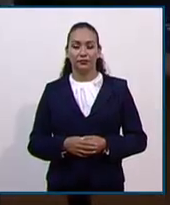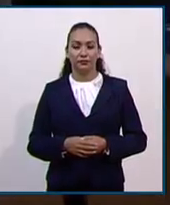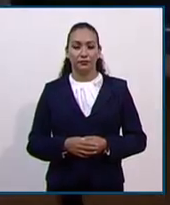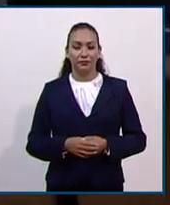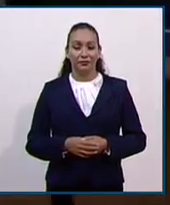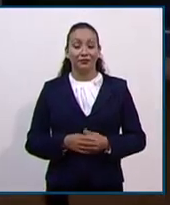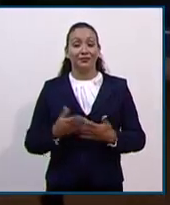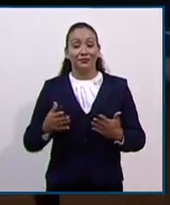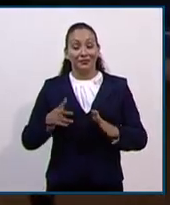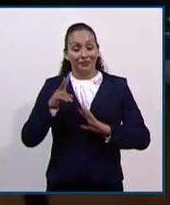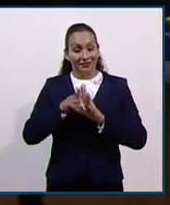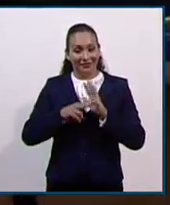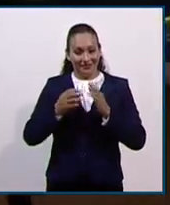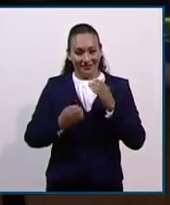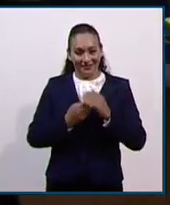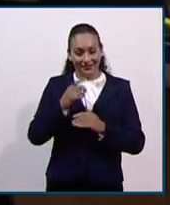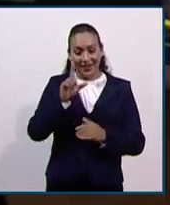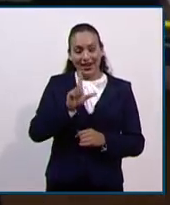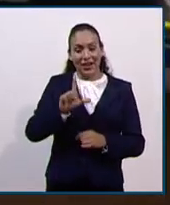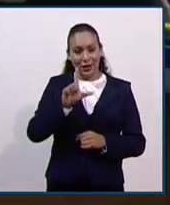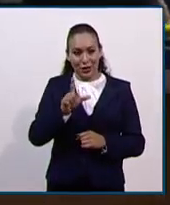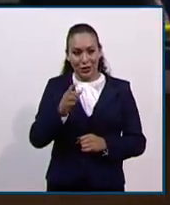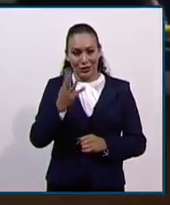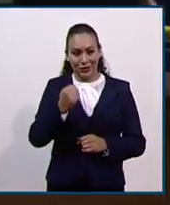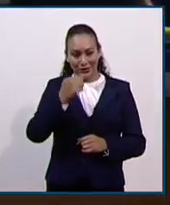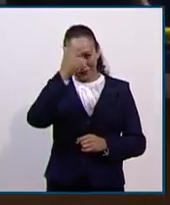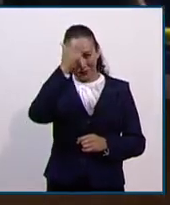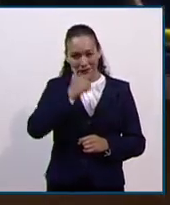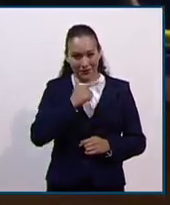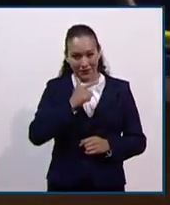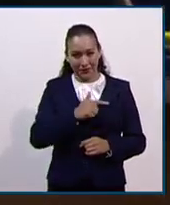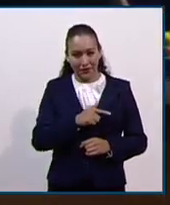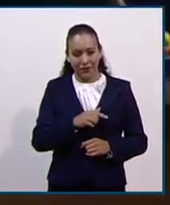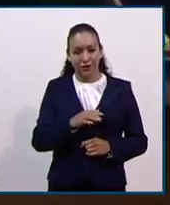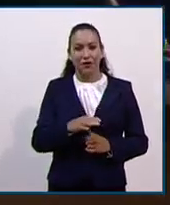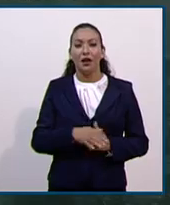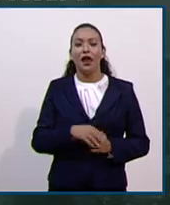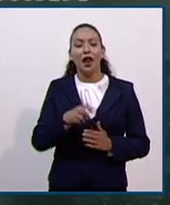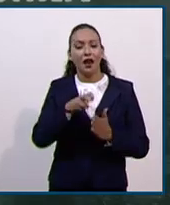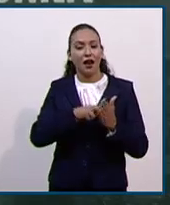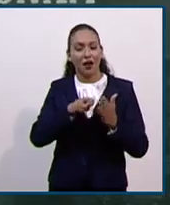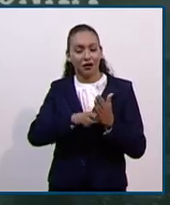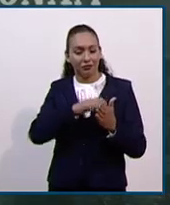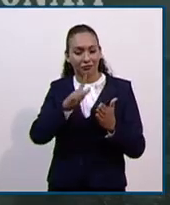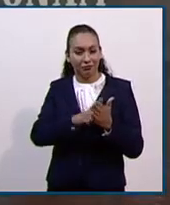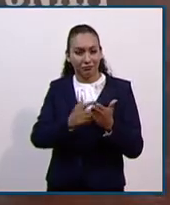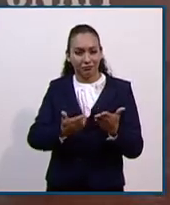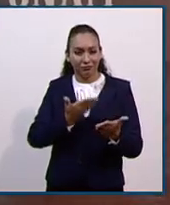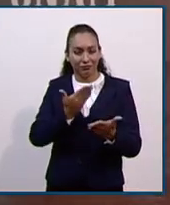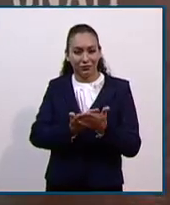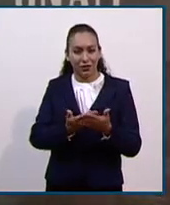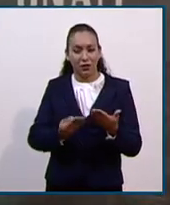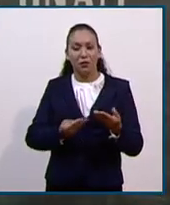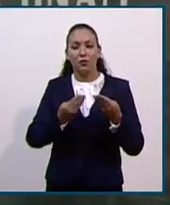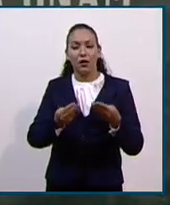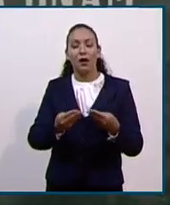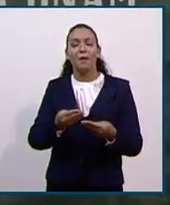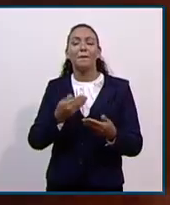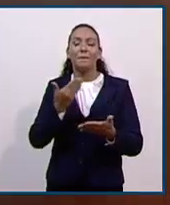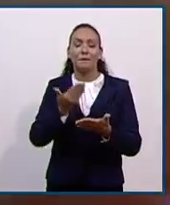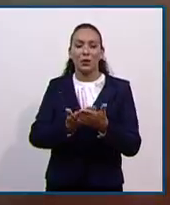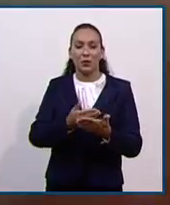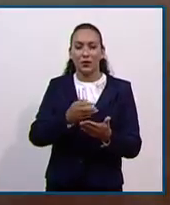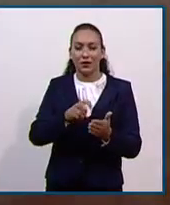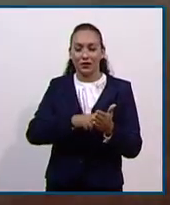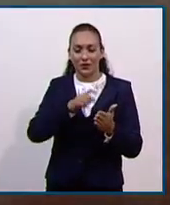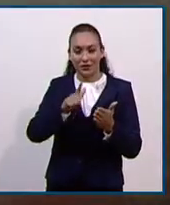Y en los estrenos de la semana, este lunes a las 9 de la noche, en Iniciativa de Reforma, se analizará la propuesta presidencial de reformas a la